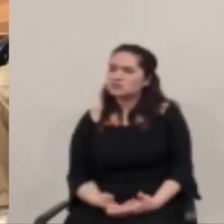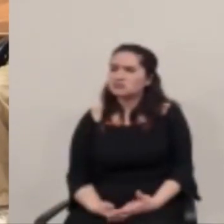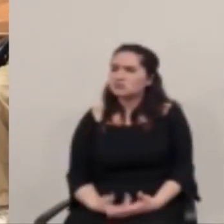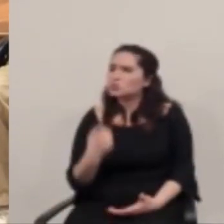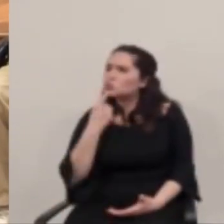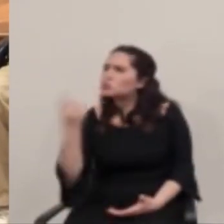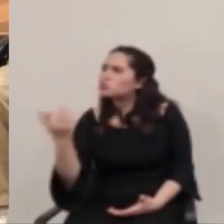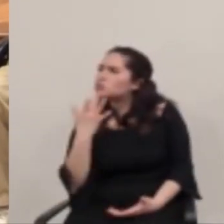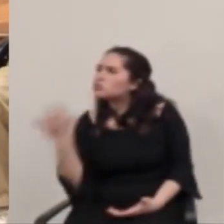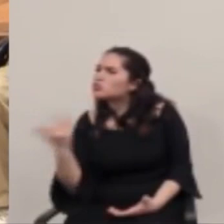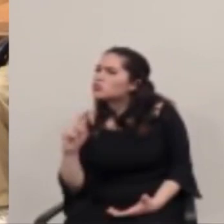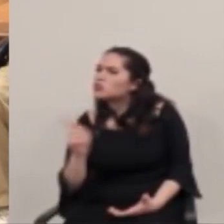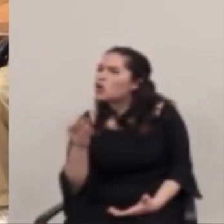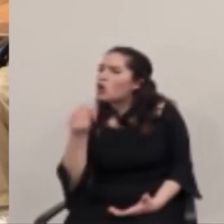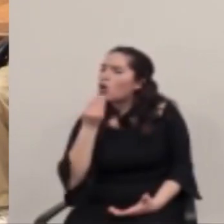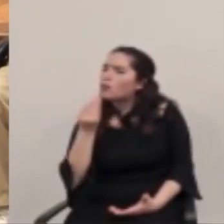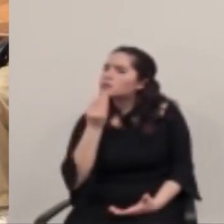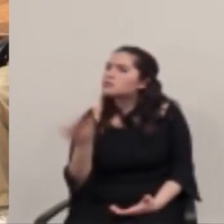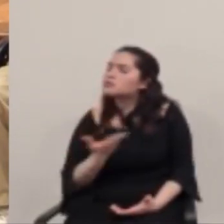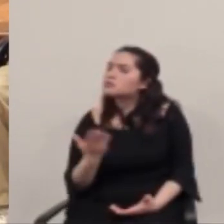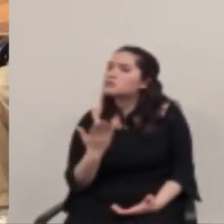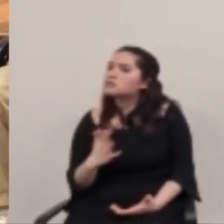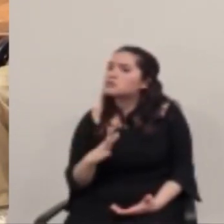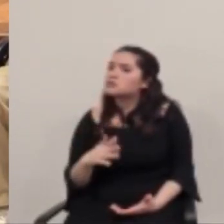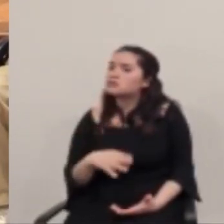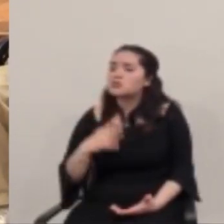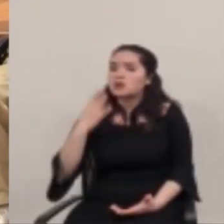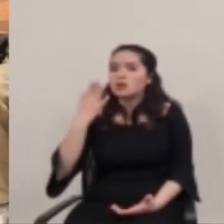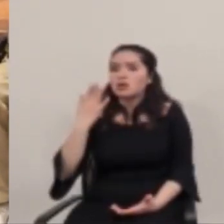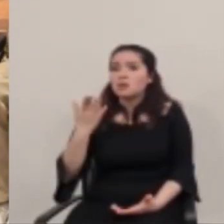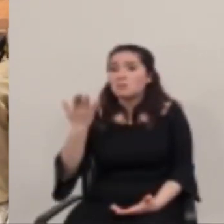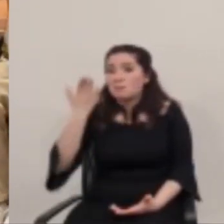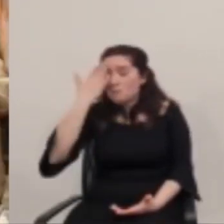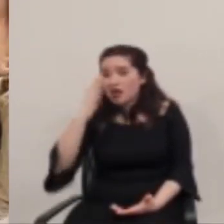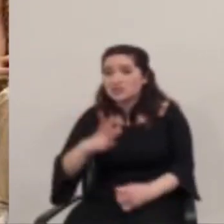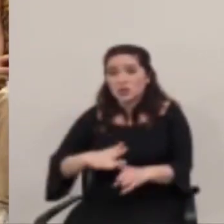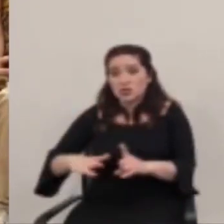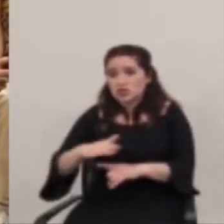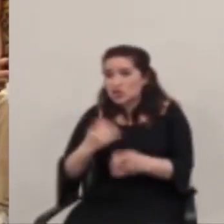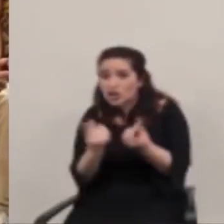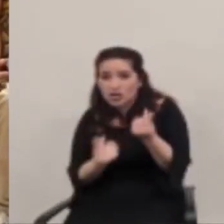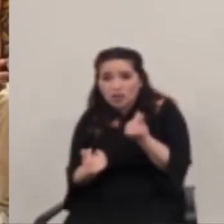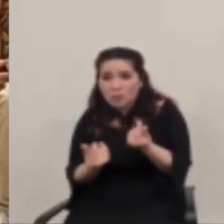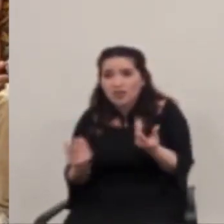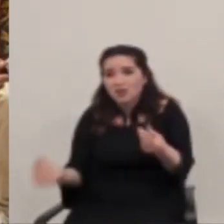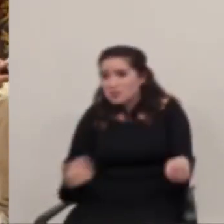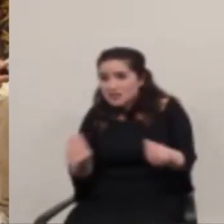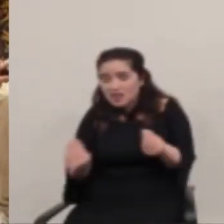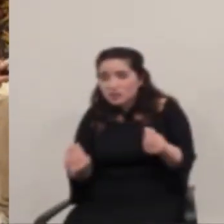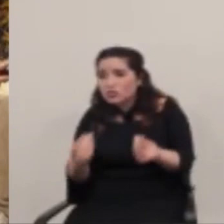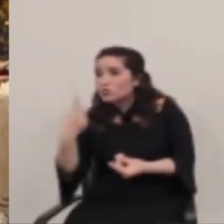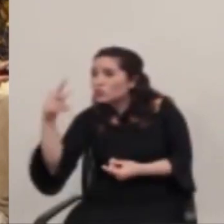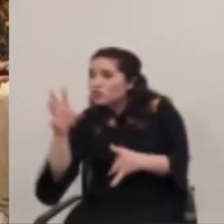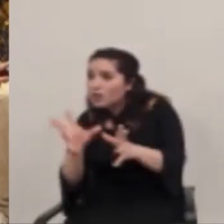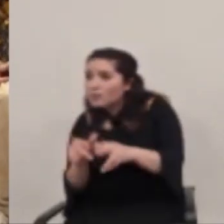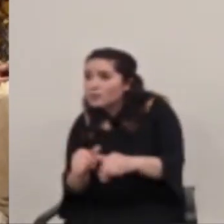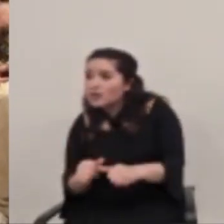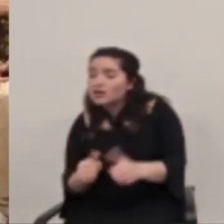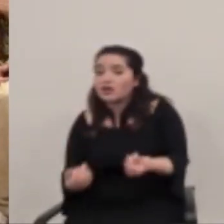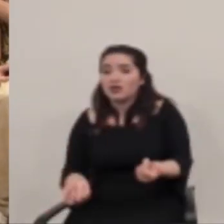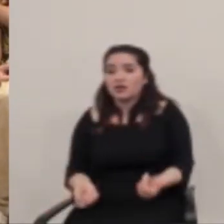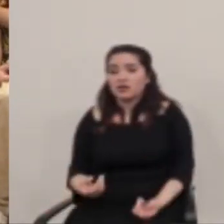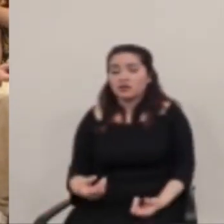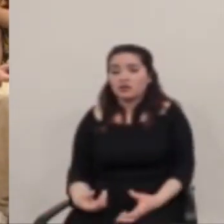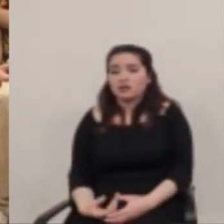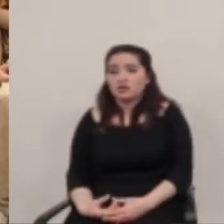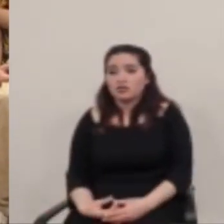dije, ¿por qué no comes? Le dije yo, que está súper mala la situación económica en tu familia, ¿qué está pasando? Porque tenían terapias muy caras y yo pensé que iba por